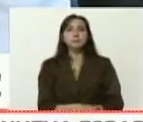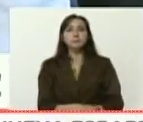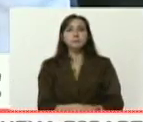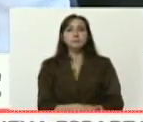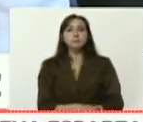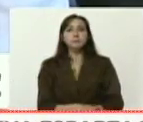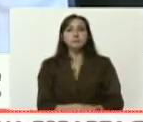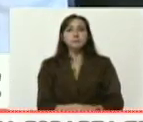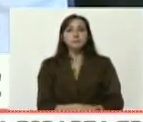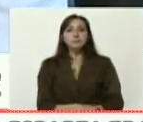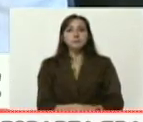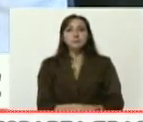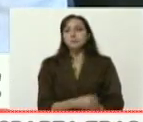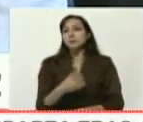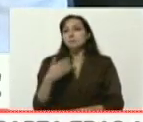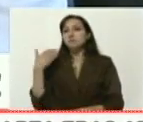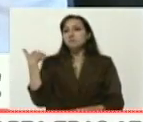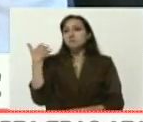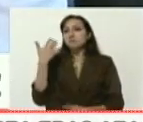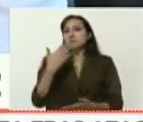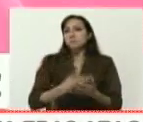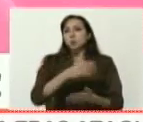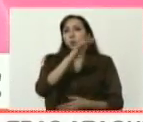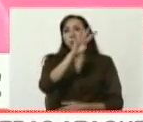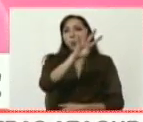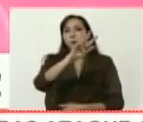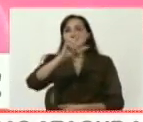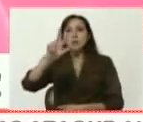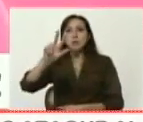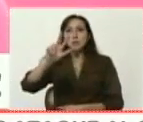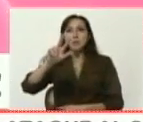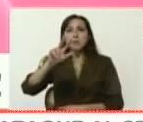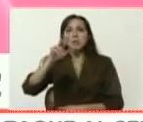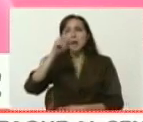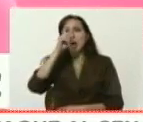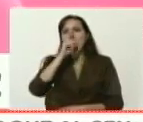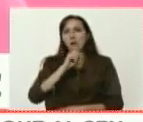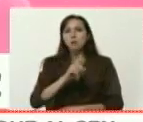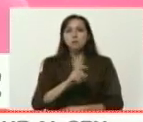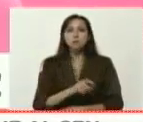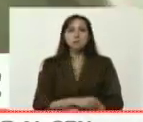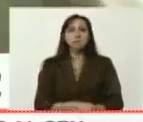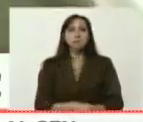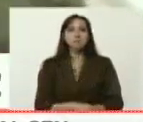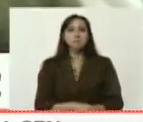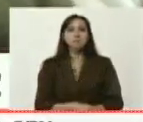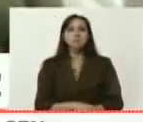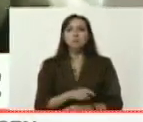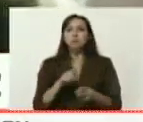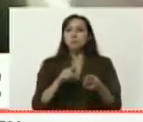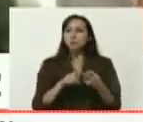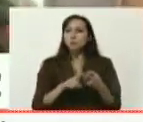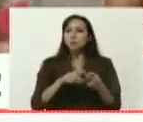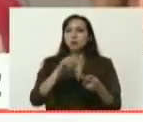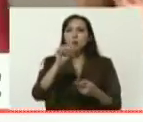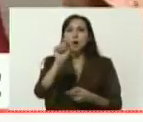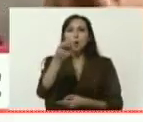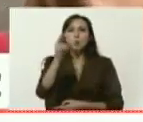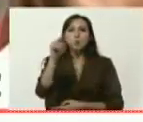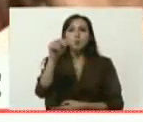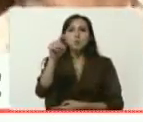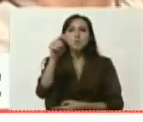transcurrido 43 años, David, Julio, Viejo, Agustín, Gladys,